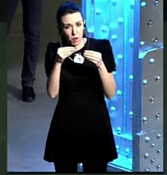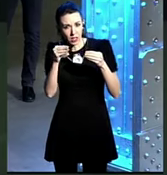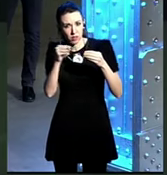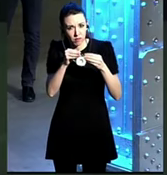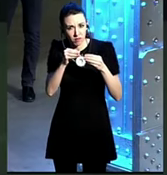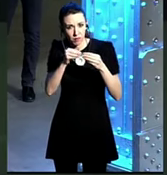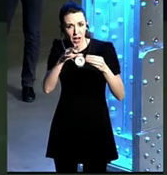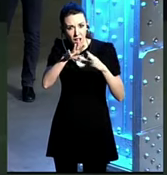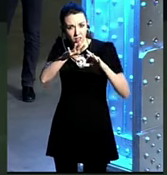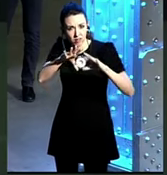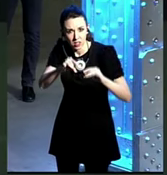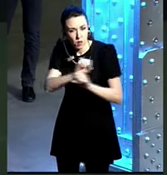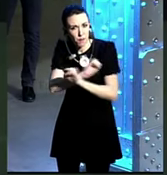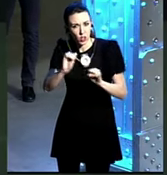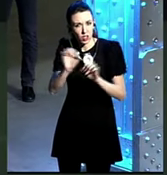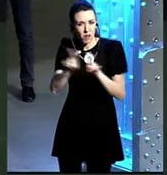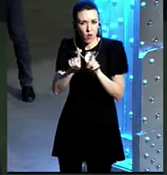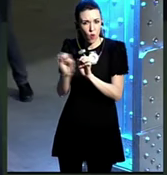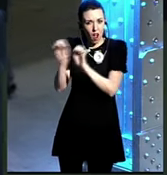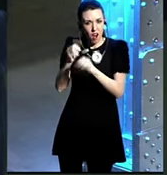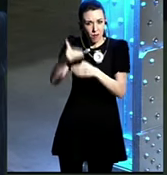atravesar para alcanzarte.